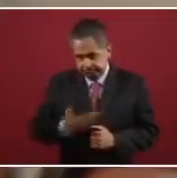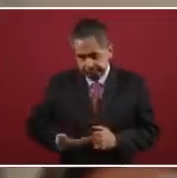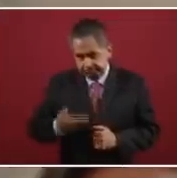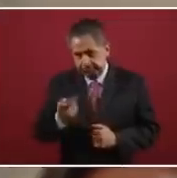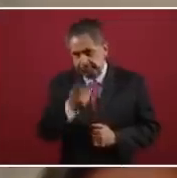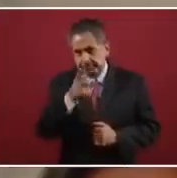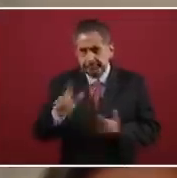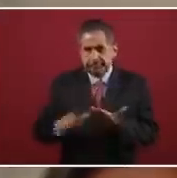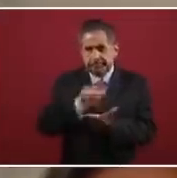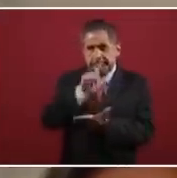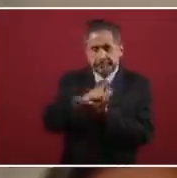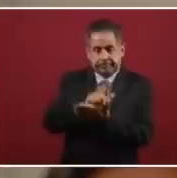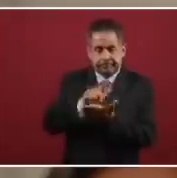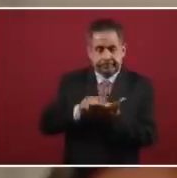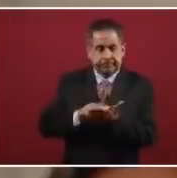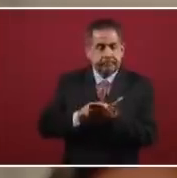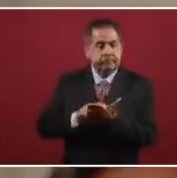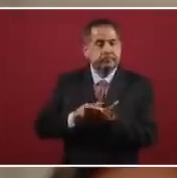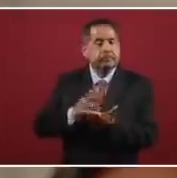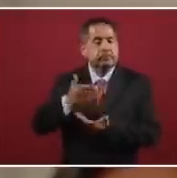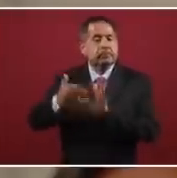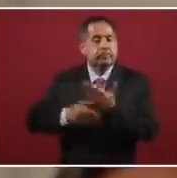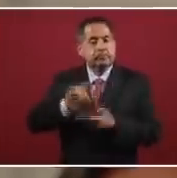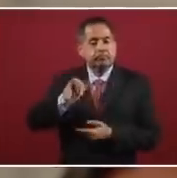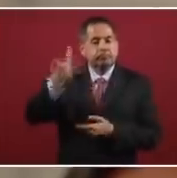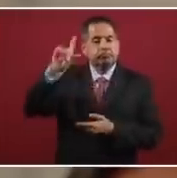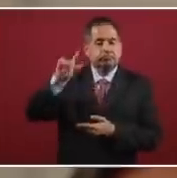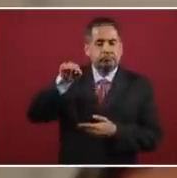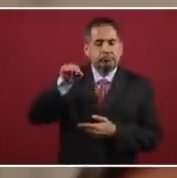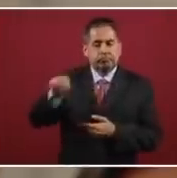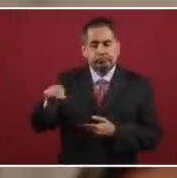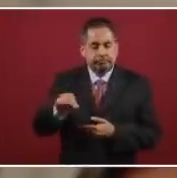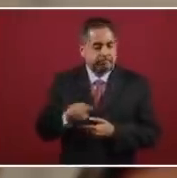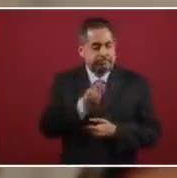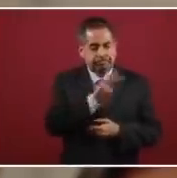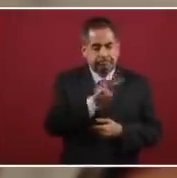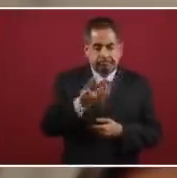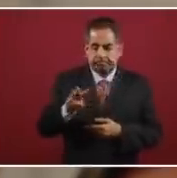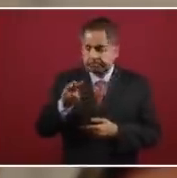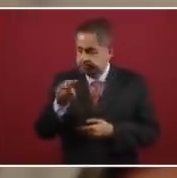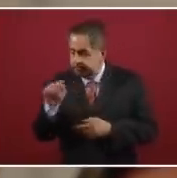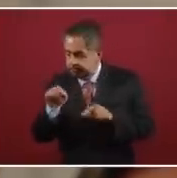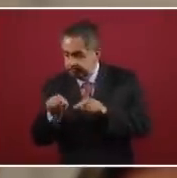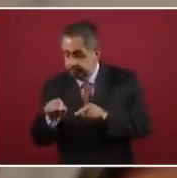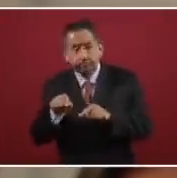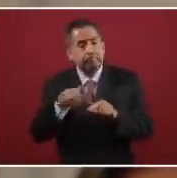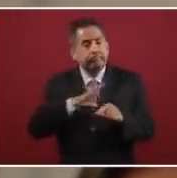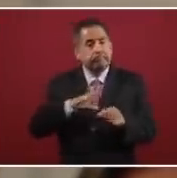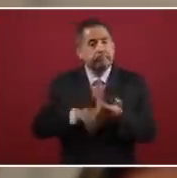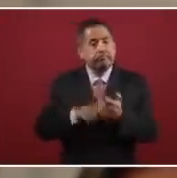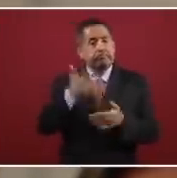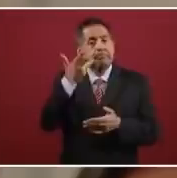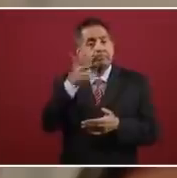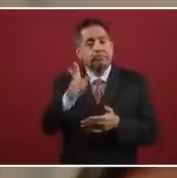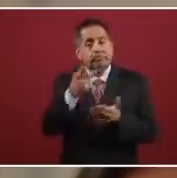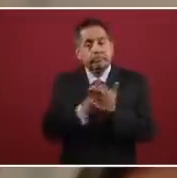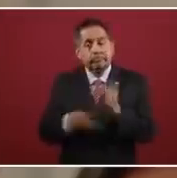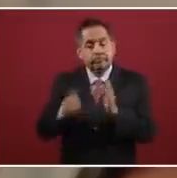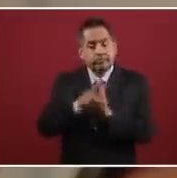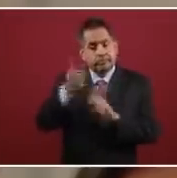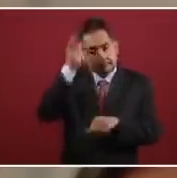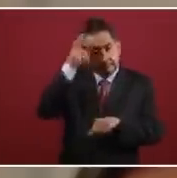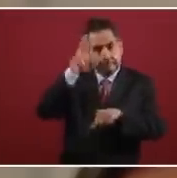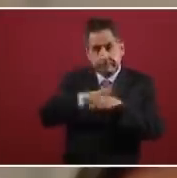la ley del Servicio Profesional de Carrera y en el portal de Trabaja en, existen aún 10 plazas de director